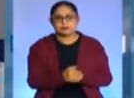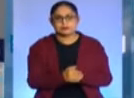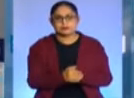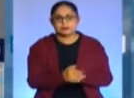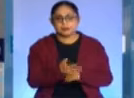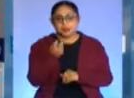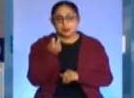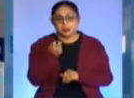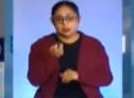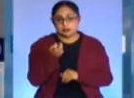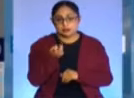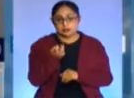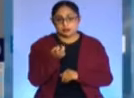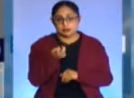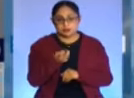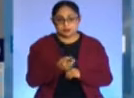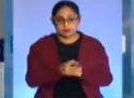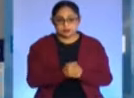Esta región